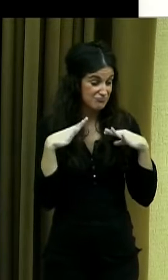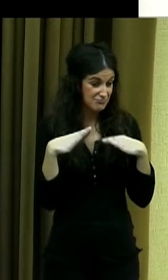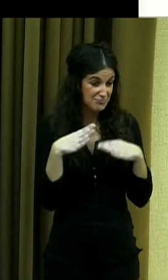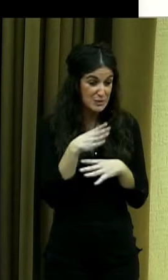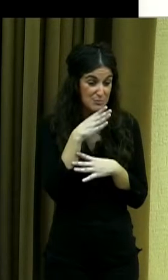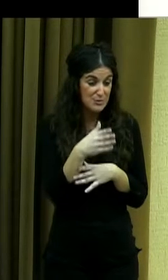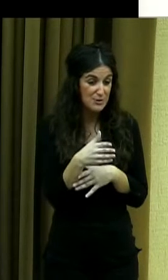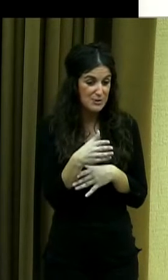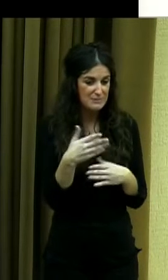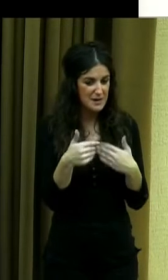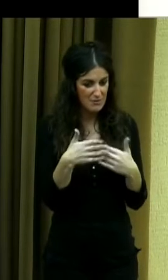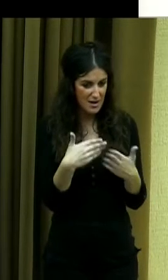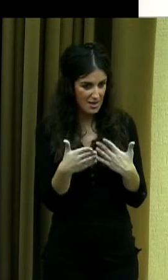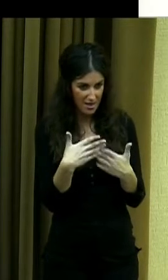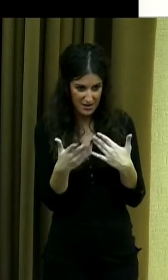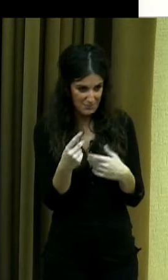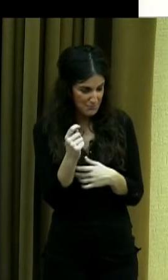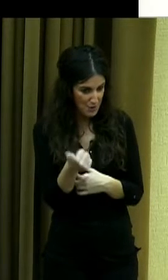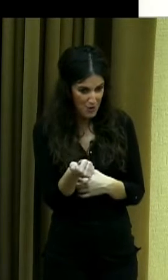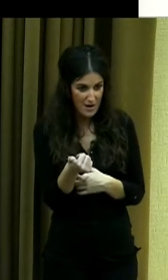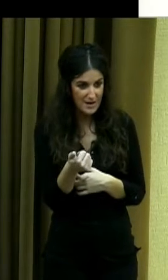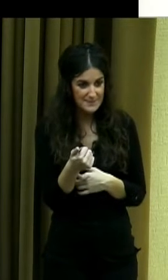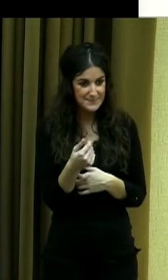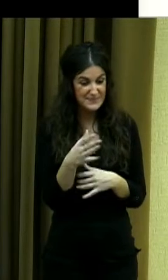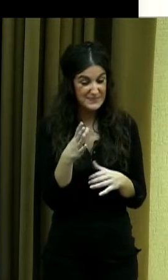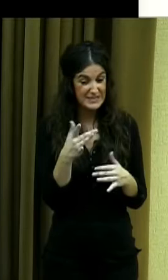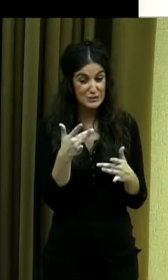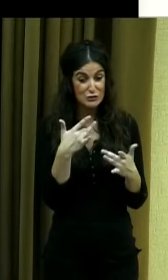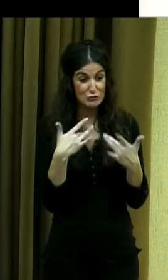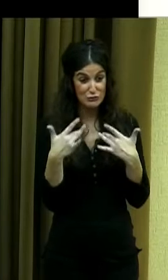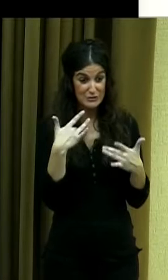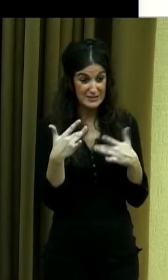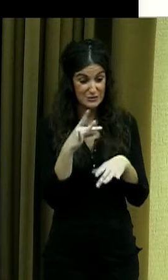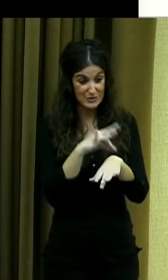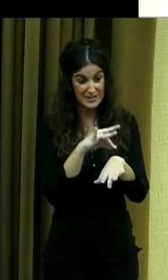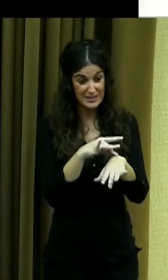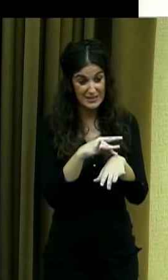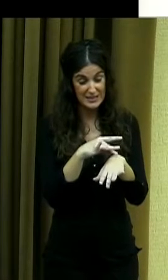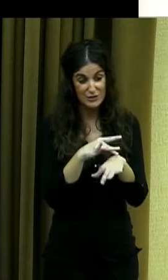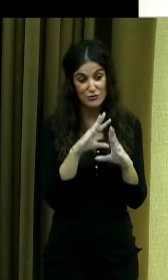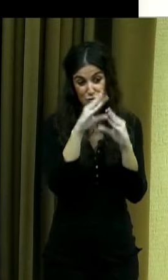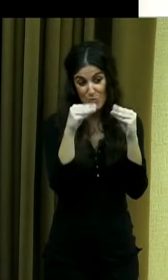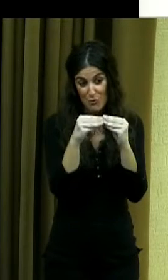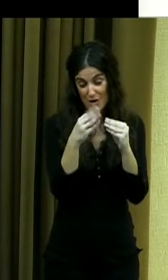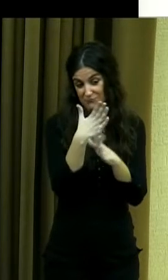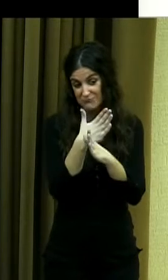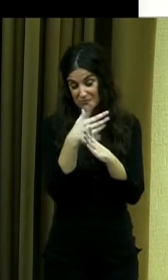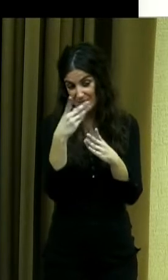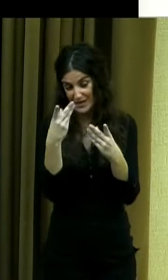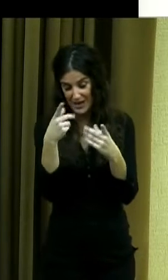destreza para las manualidades. Como veis, son signos físicos, son manifestaciones clínicas comunes a los niños con